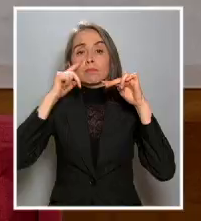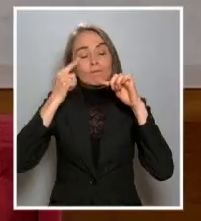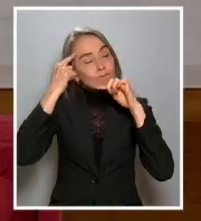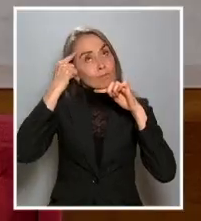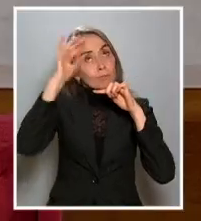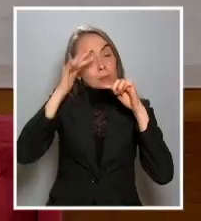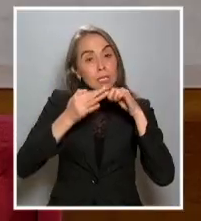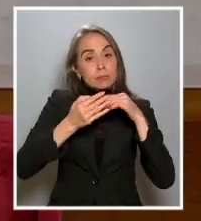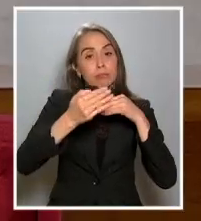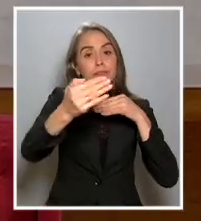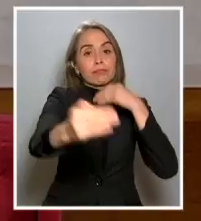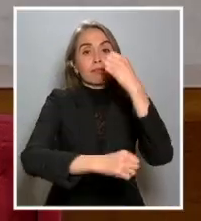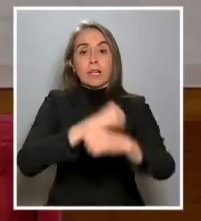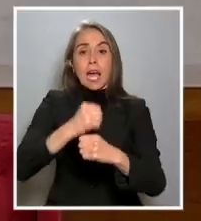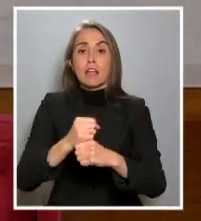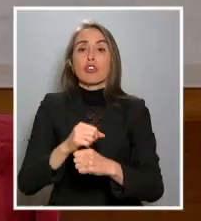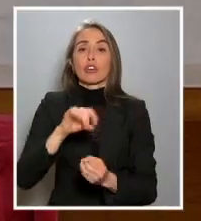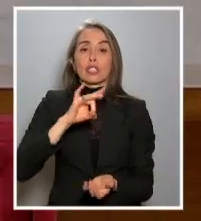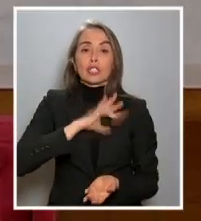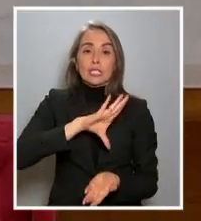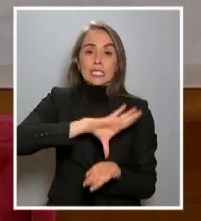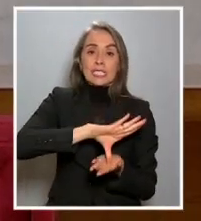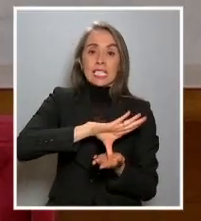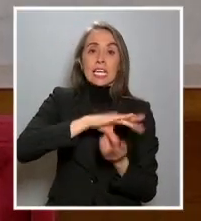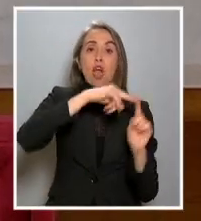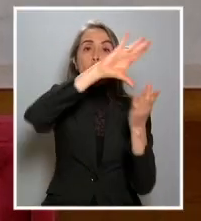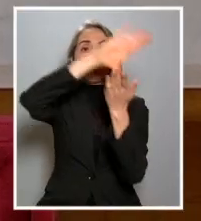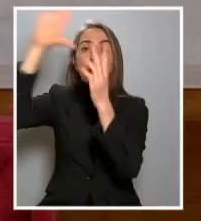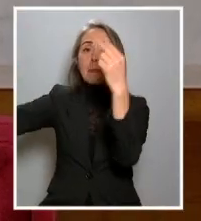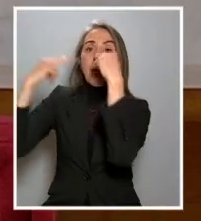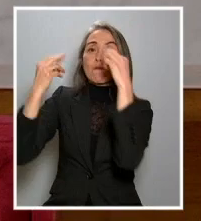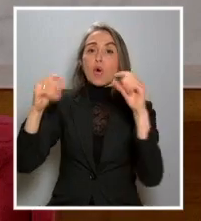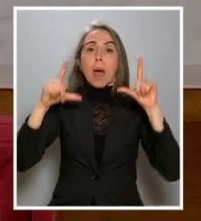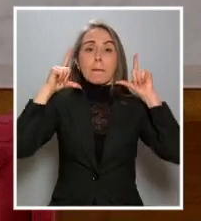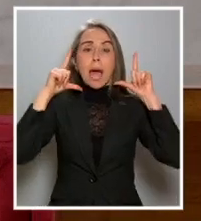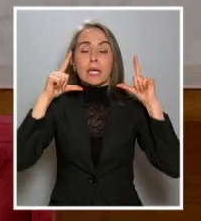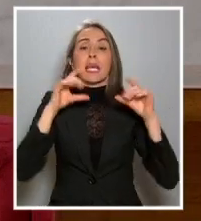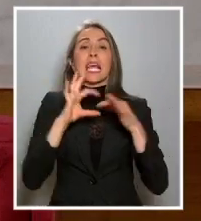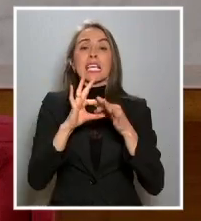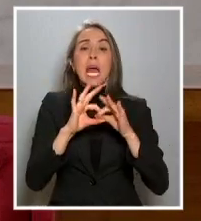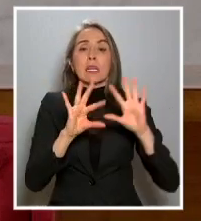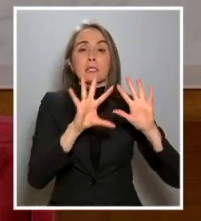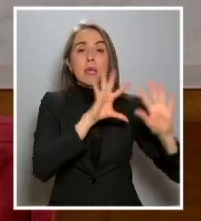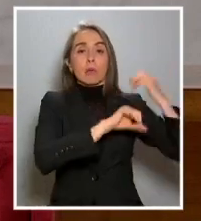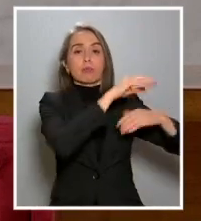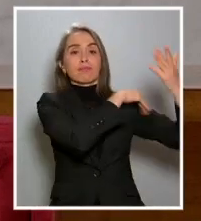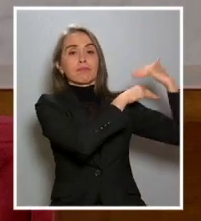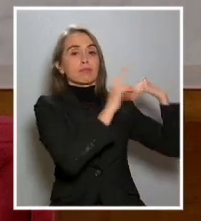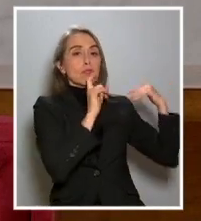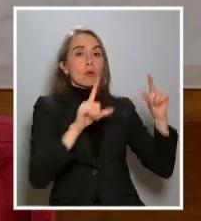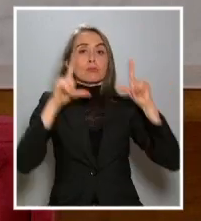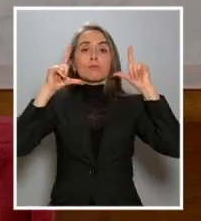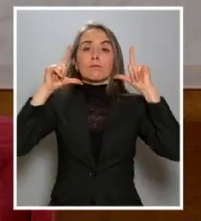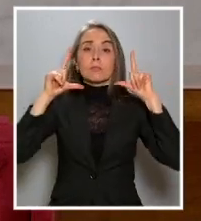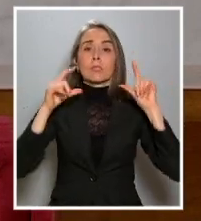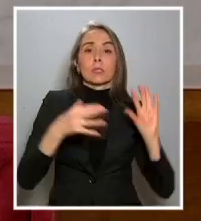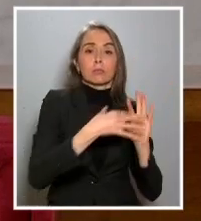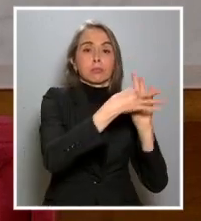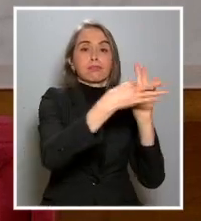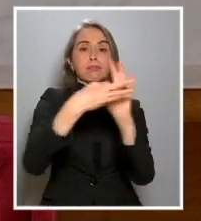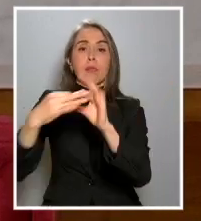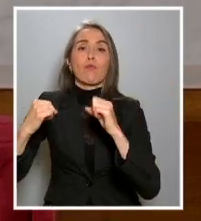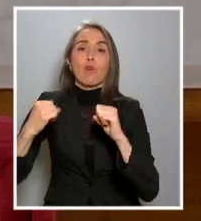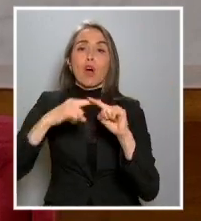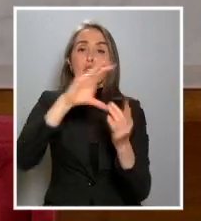en consolidar esta buena imagen de nuestro país en el extranjero que ha sido forjada en las últimas décadas, y también en fortalecer los vínculos con otros